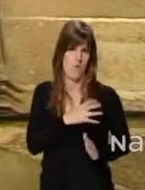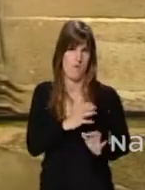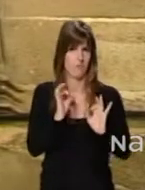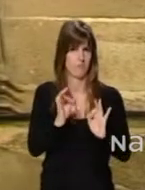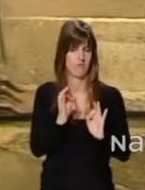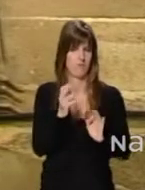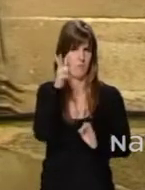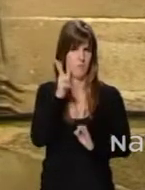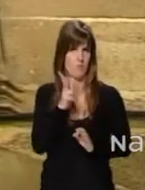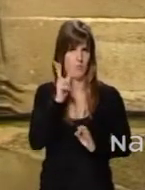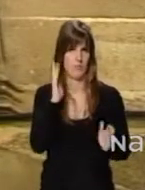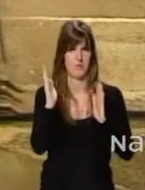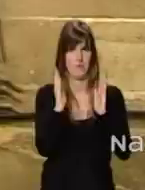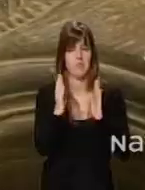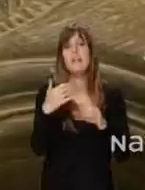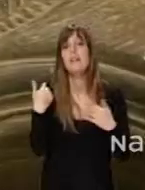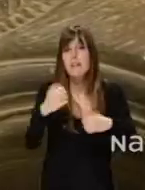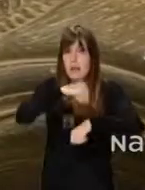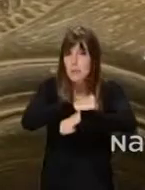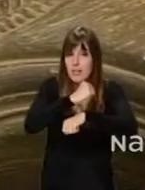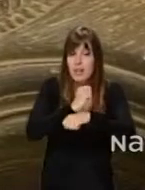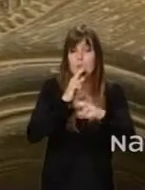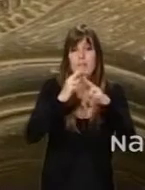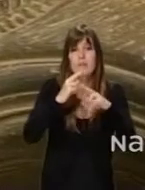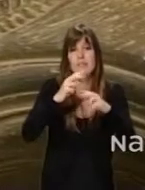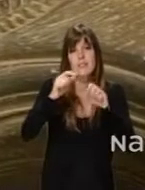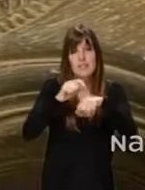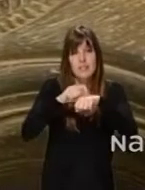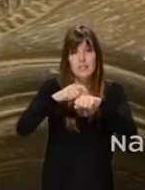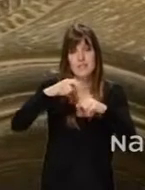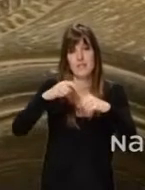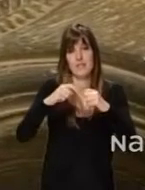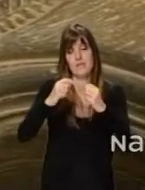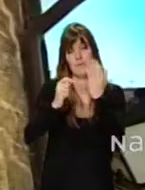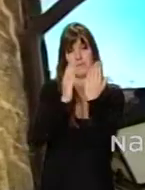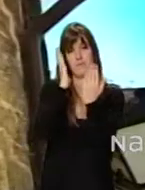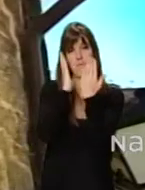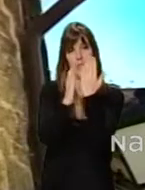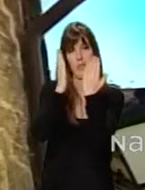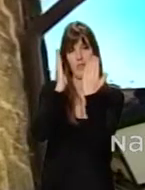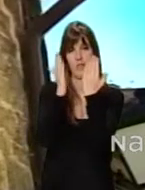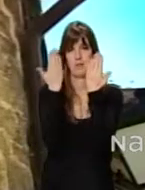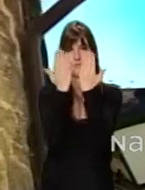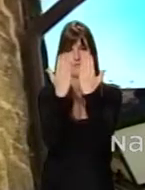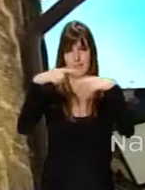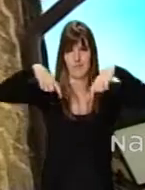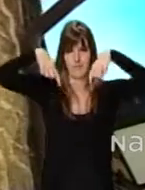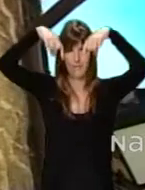la época. También tiene unas ventanas geminadas, partidas por la mitad en cada una de ellas, que son muy